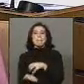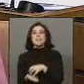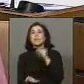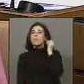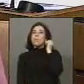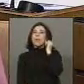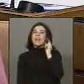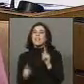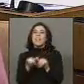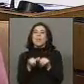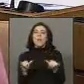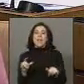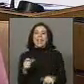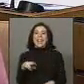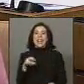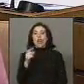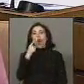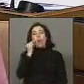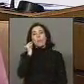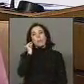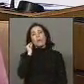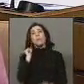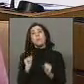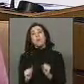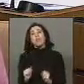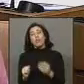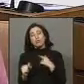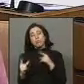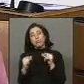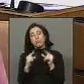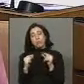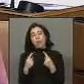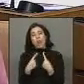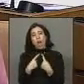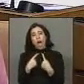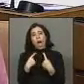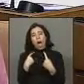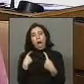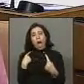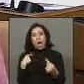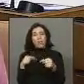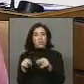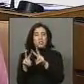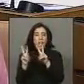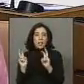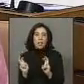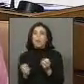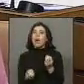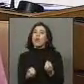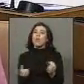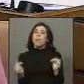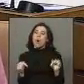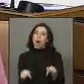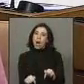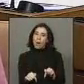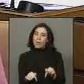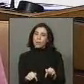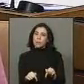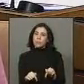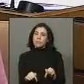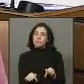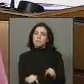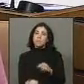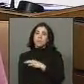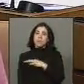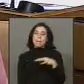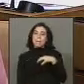Equidad de Género. Podríamos hablar largamente de lo que ella lo va a componer, cómo hoy día somos un